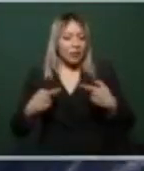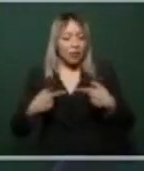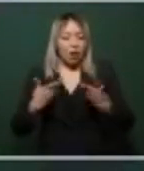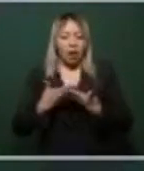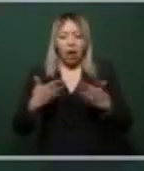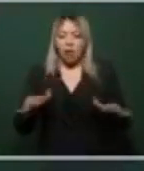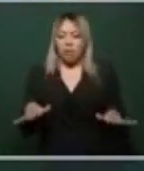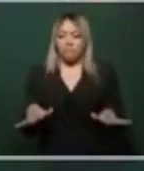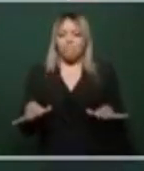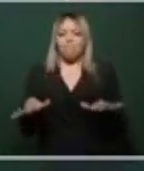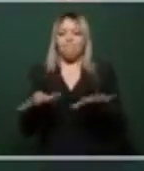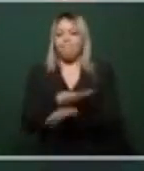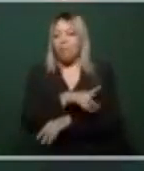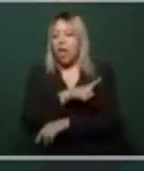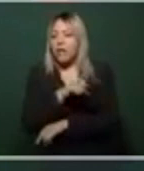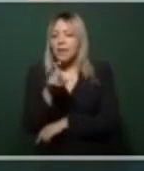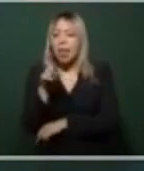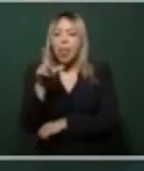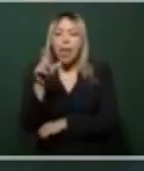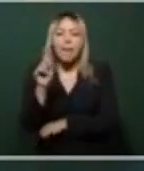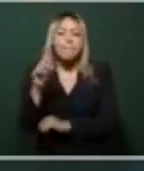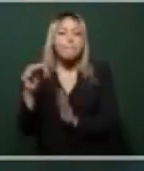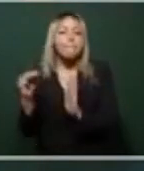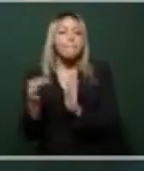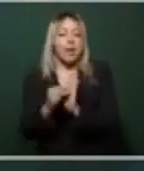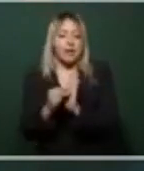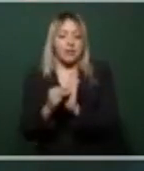vamos a 120,000.